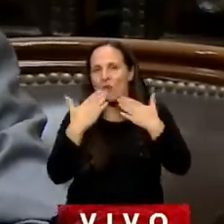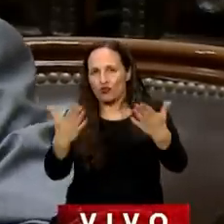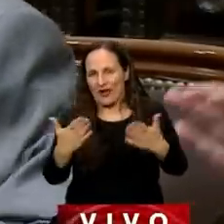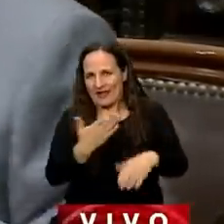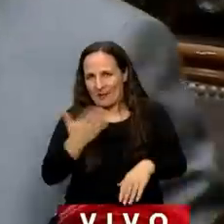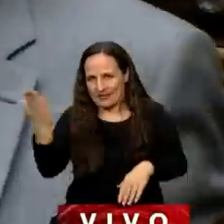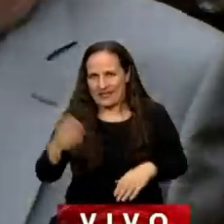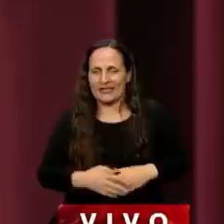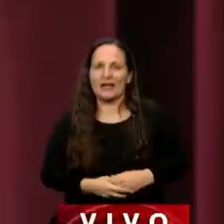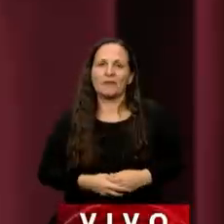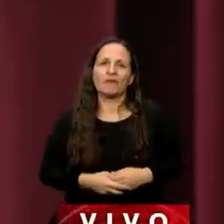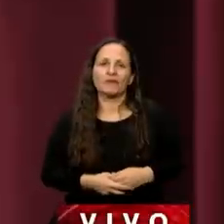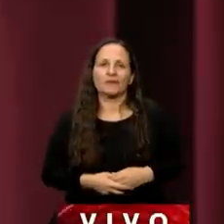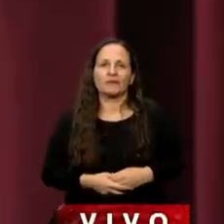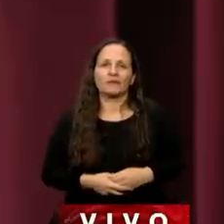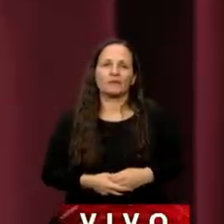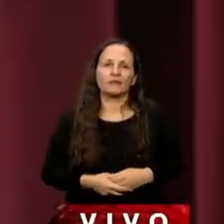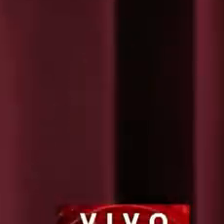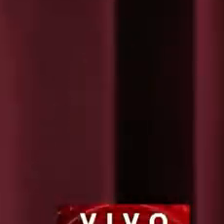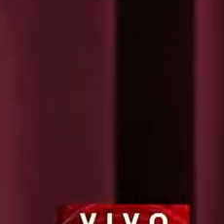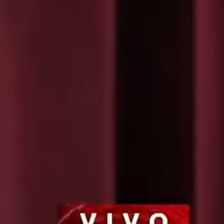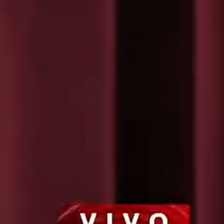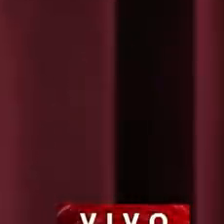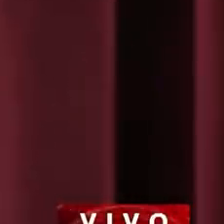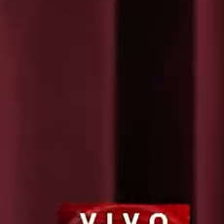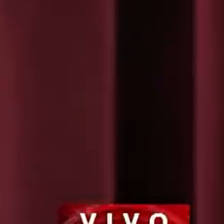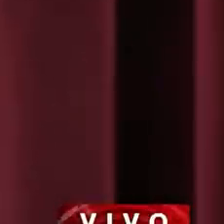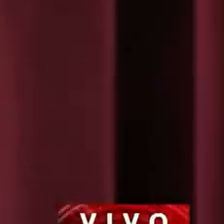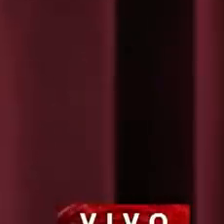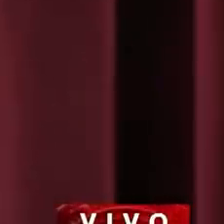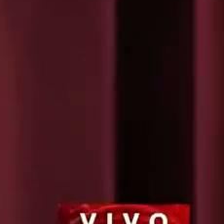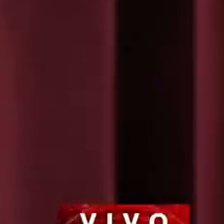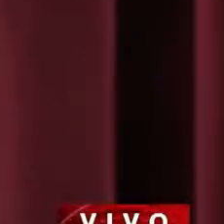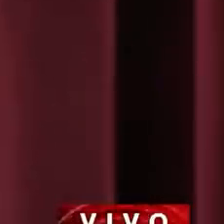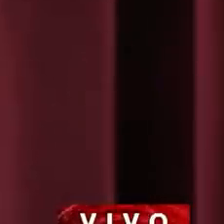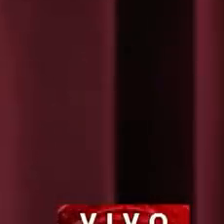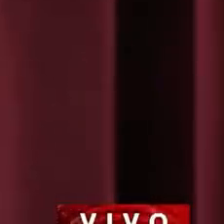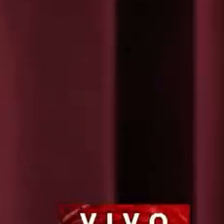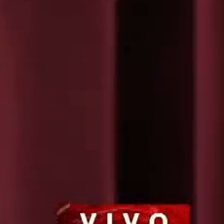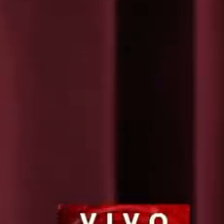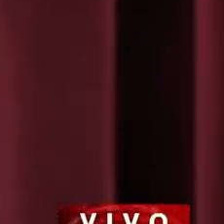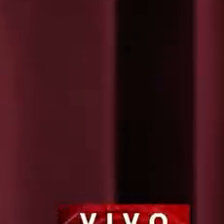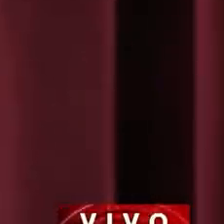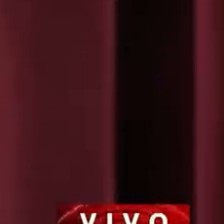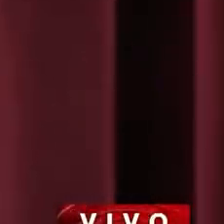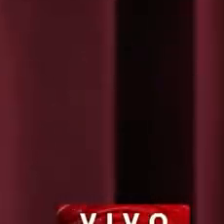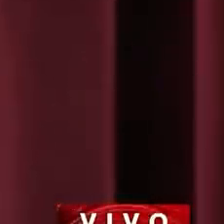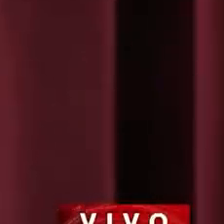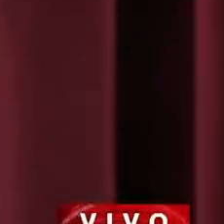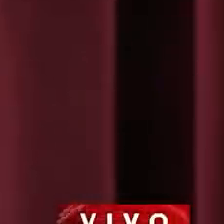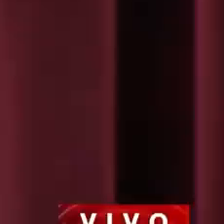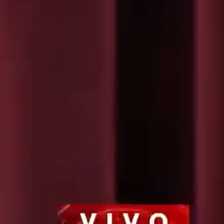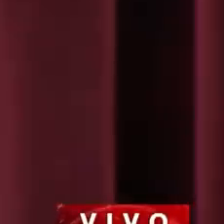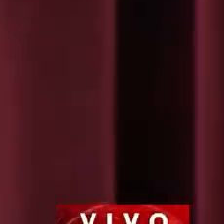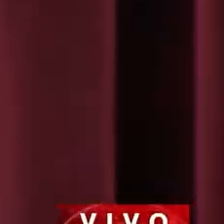señora presidenta. Gracias, diputado Di Giacomo. Le voy a pedir a las señoras diputadas que que se loguen, porque